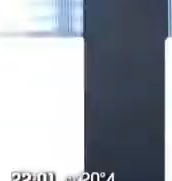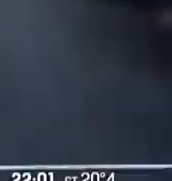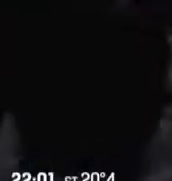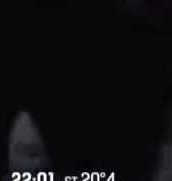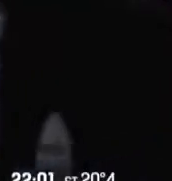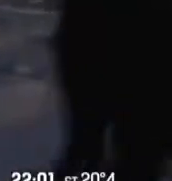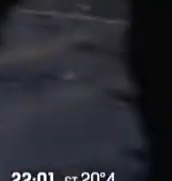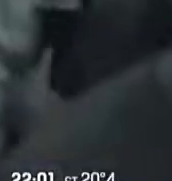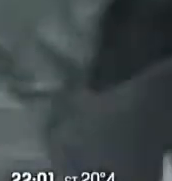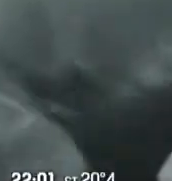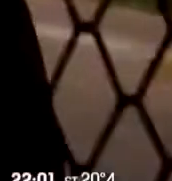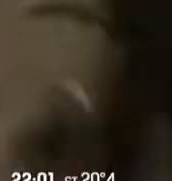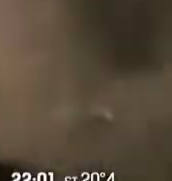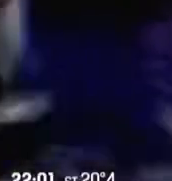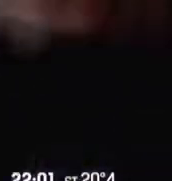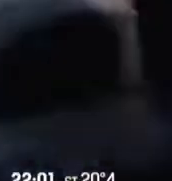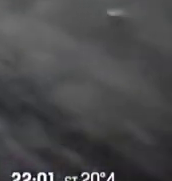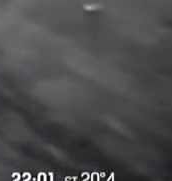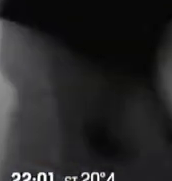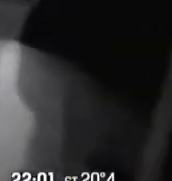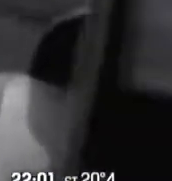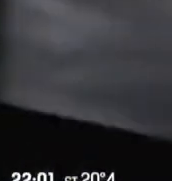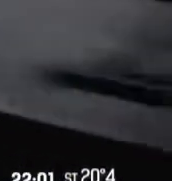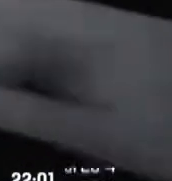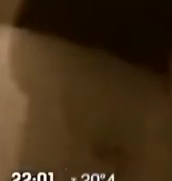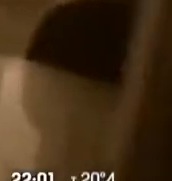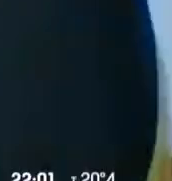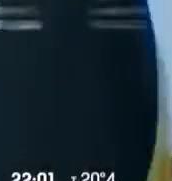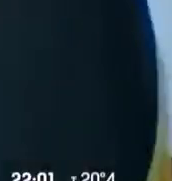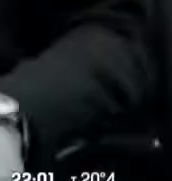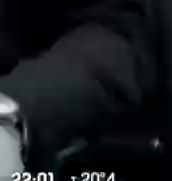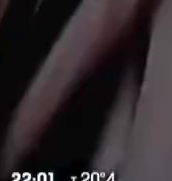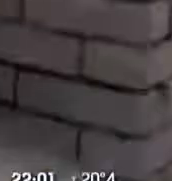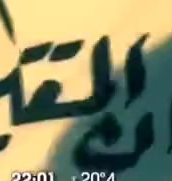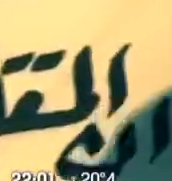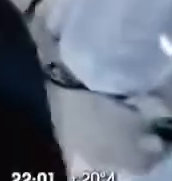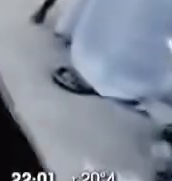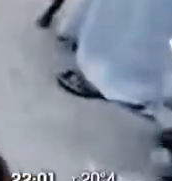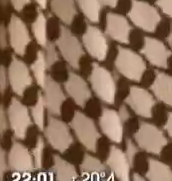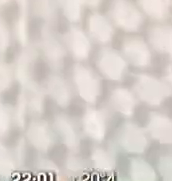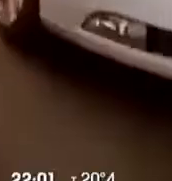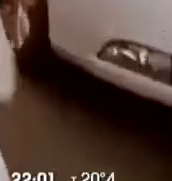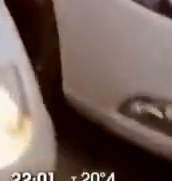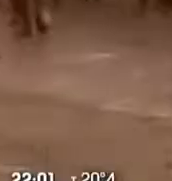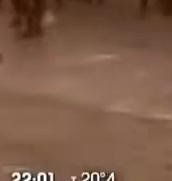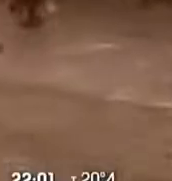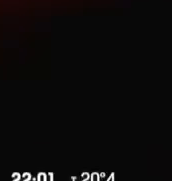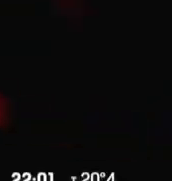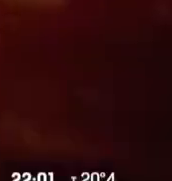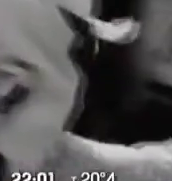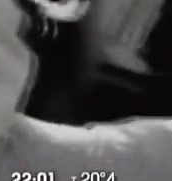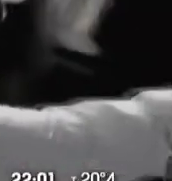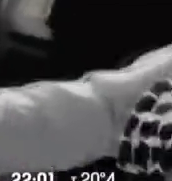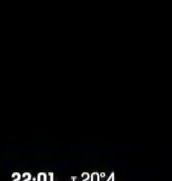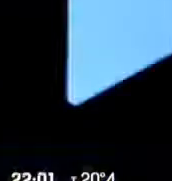Miles de iraquíes volvieron a las calles el sábado para reclamar un cambio de gobierno. En Bagdad se oyeron disparos a lo largo de la